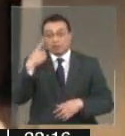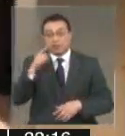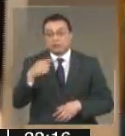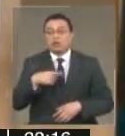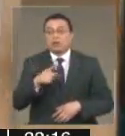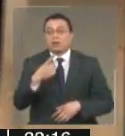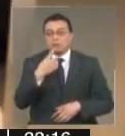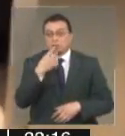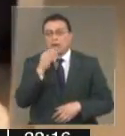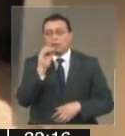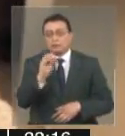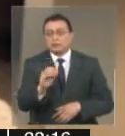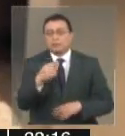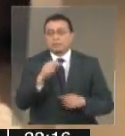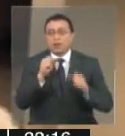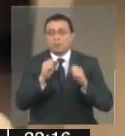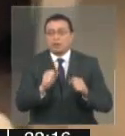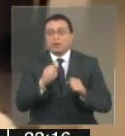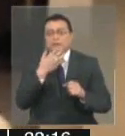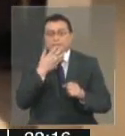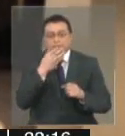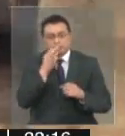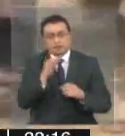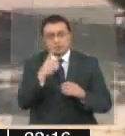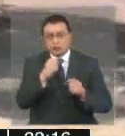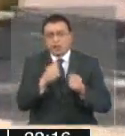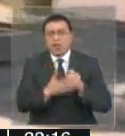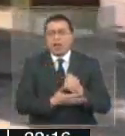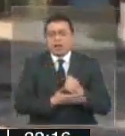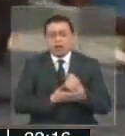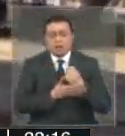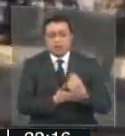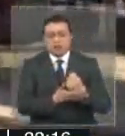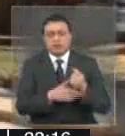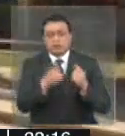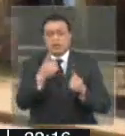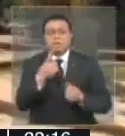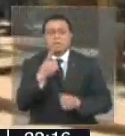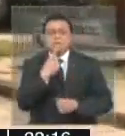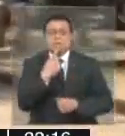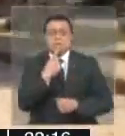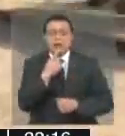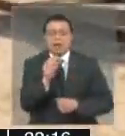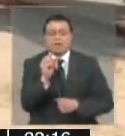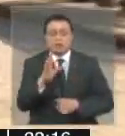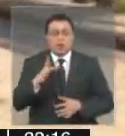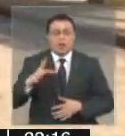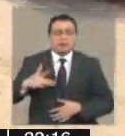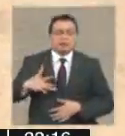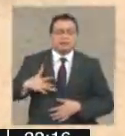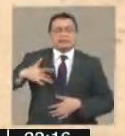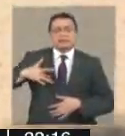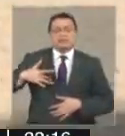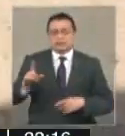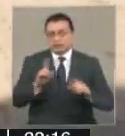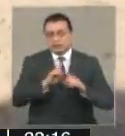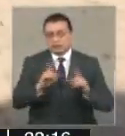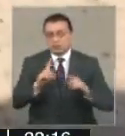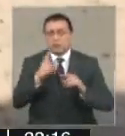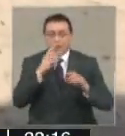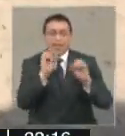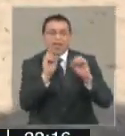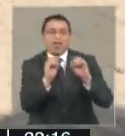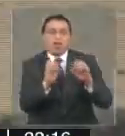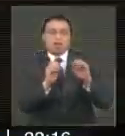si corregir o poder aportar a la que la palabra ya no creo que sea sensibilización, la palabra es